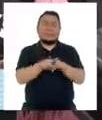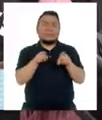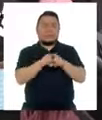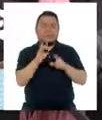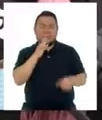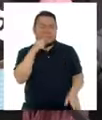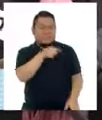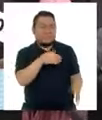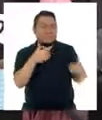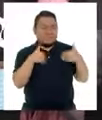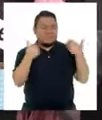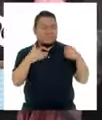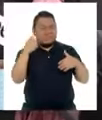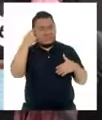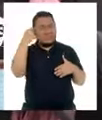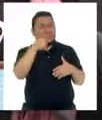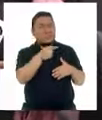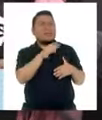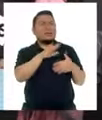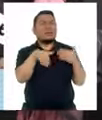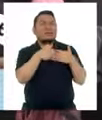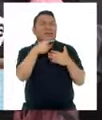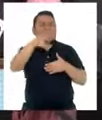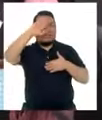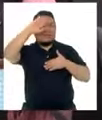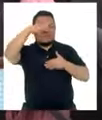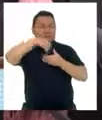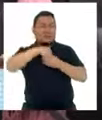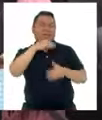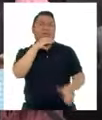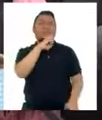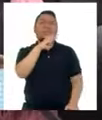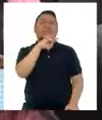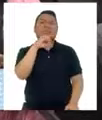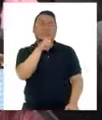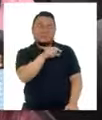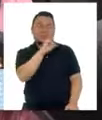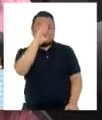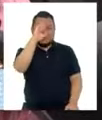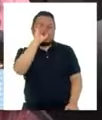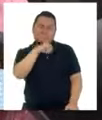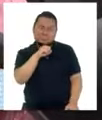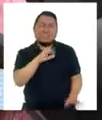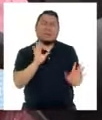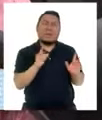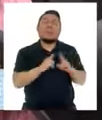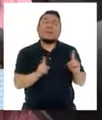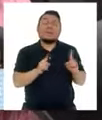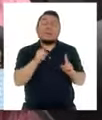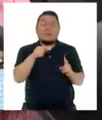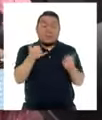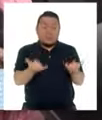también tendría un proceso crónico, una cirrosis que habría propiciado su muerte, pero lo cierto